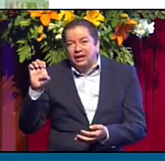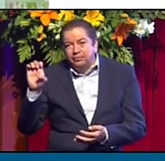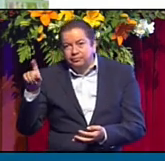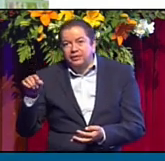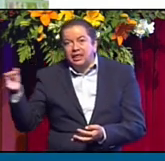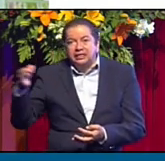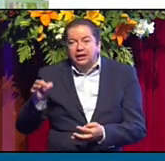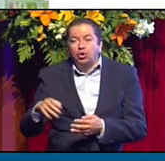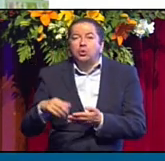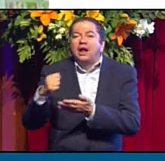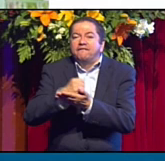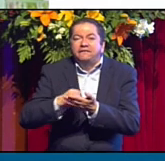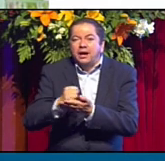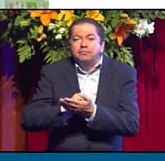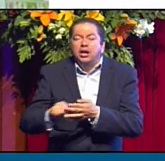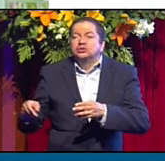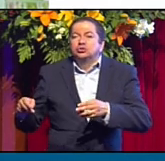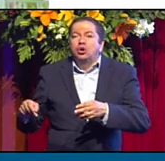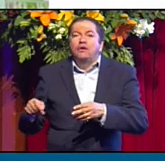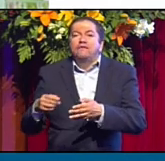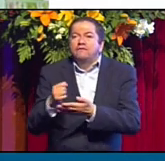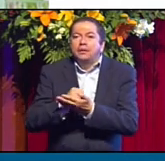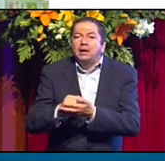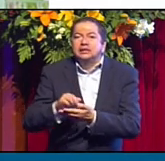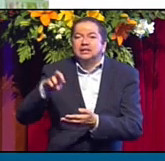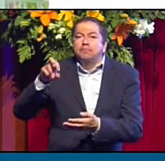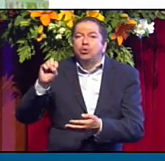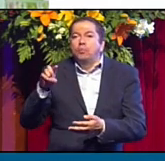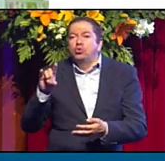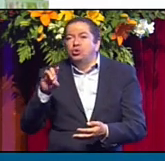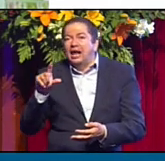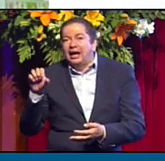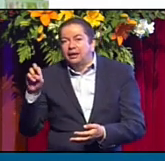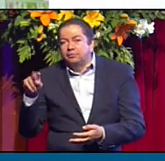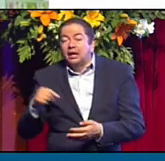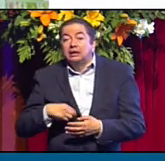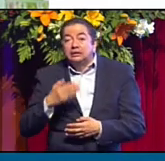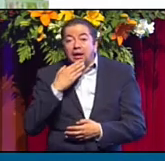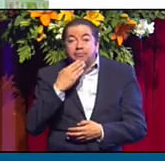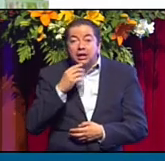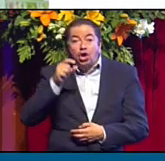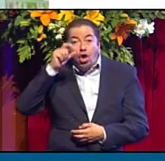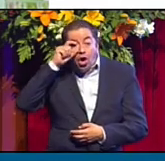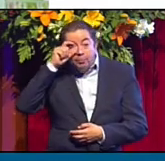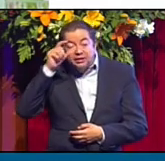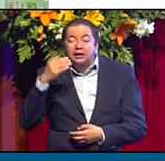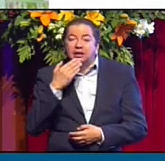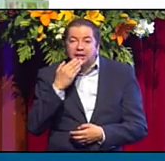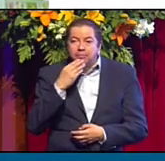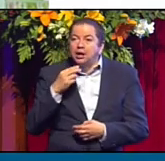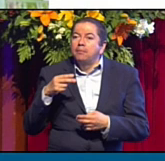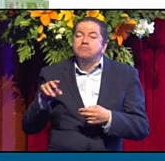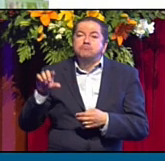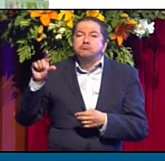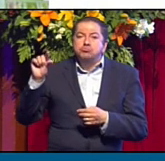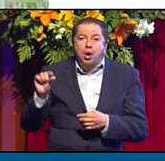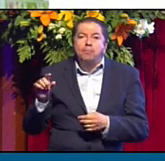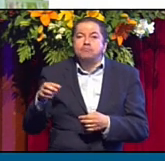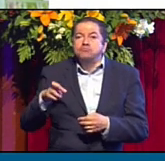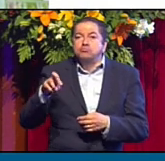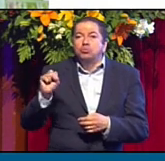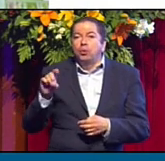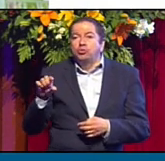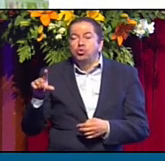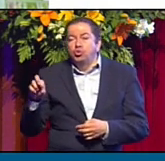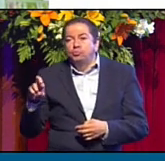una farmacia popular y una óptica popular, entre otras cosas. Y nosotros le copiamos estos dos conceptos. Ingresos de la, y en